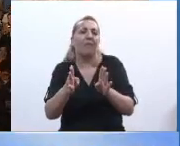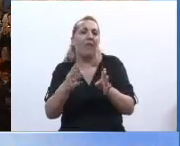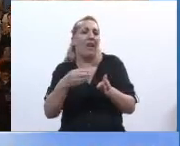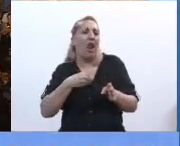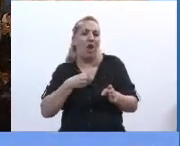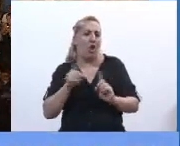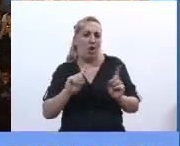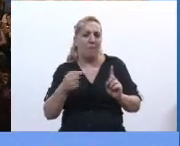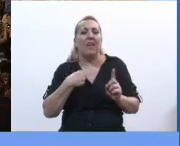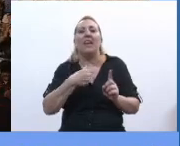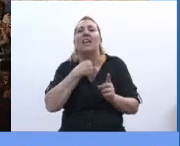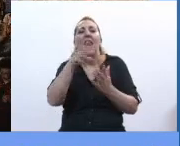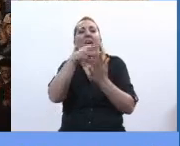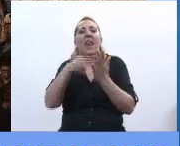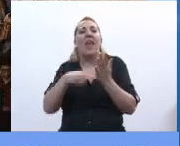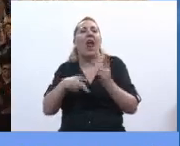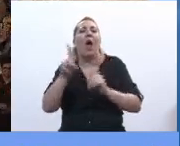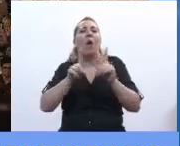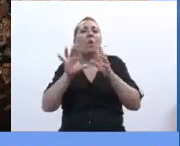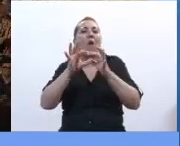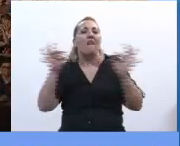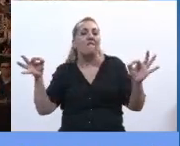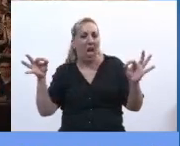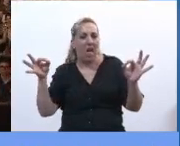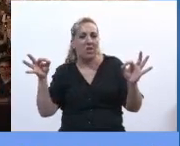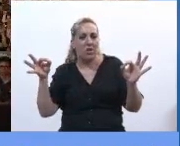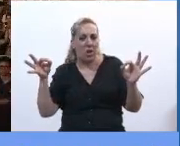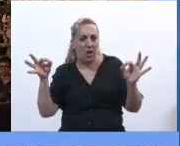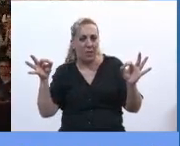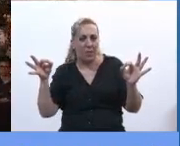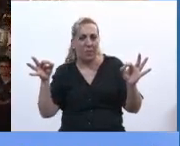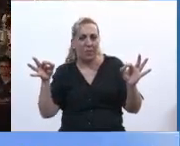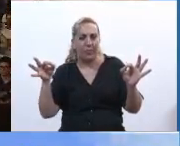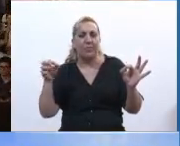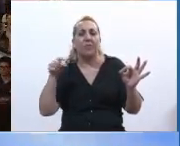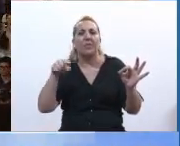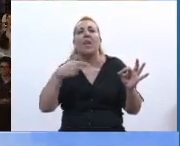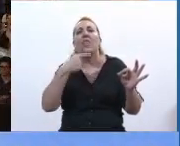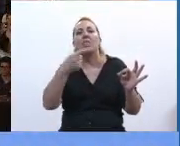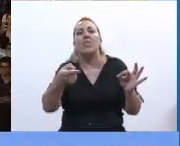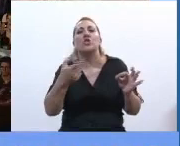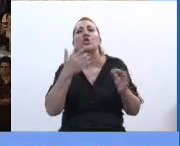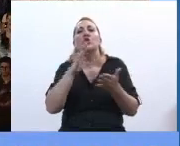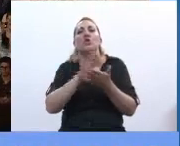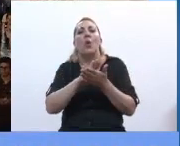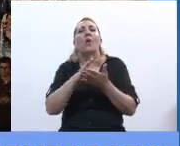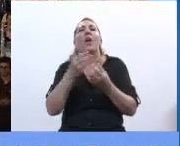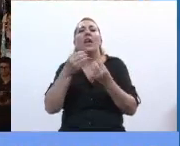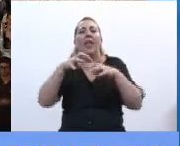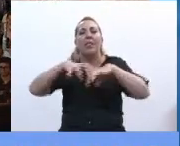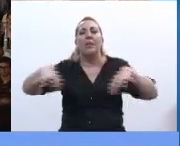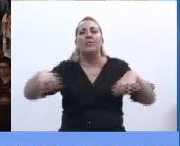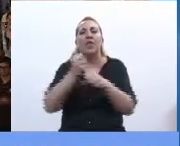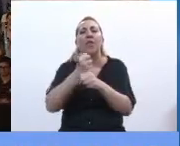y se me permite presidenta del padre de la sociología de émile durkheim donde habla de la división del trabajo social